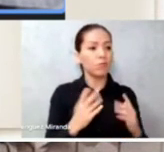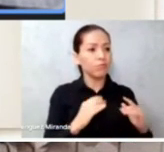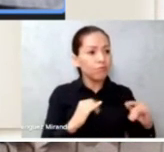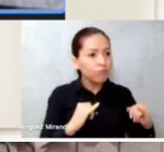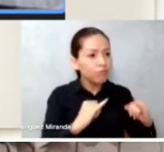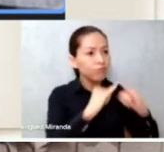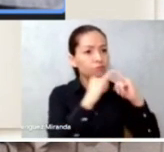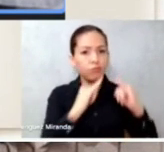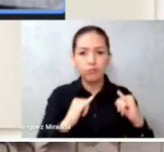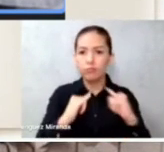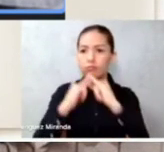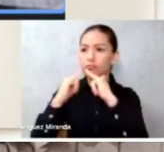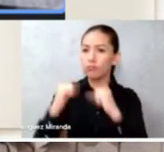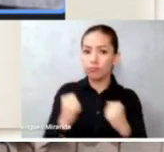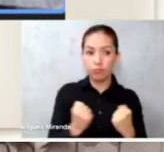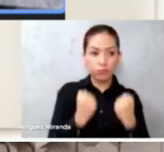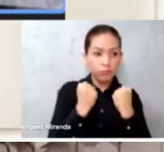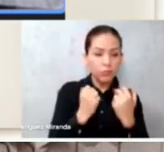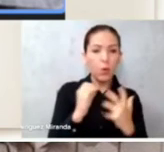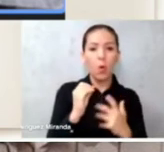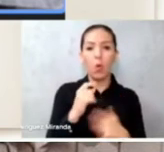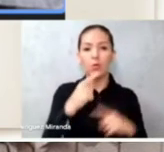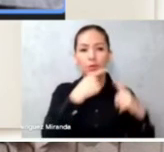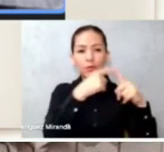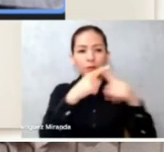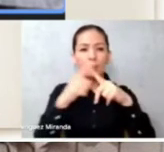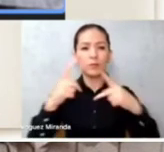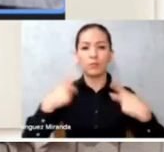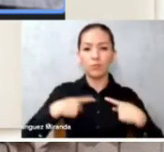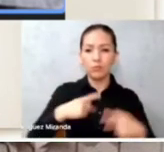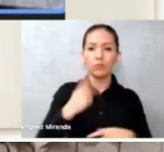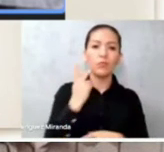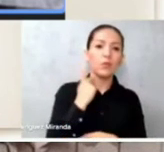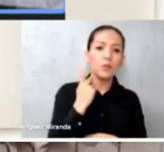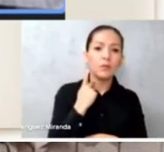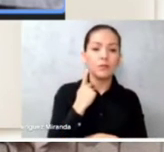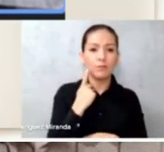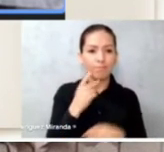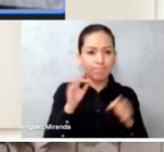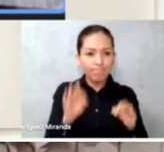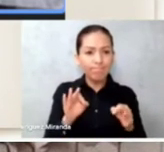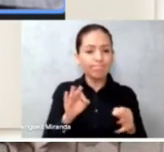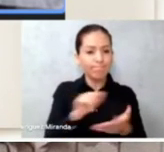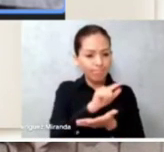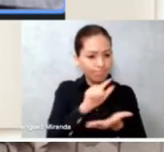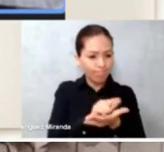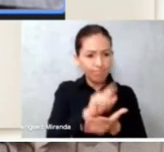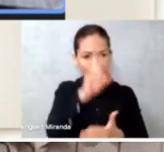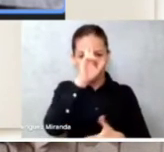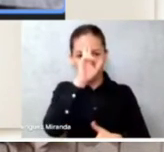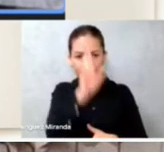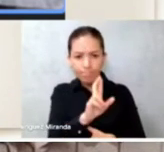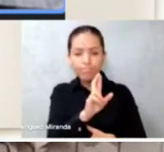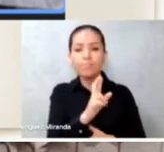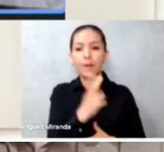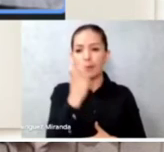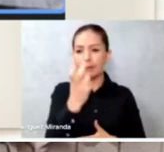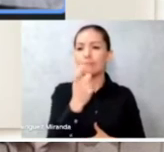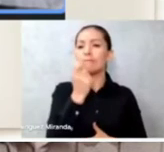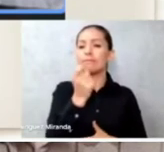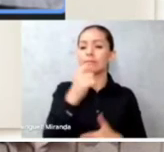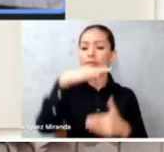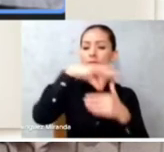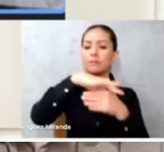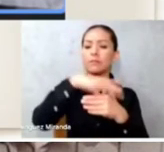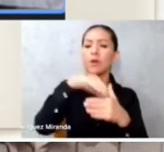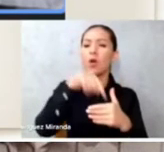sin actores políticos ajustados a las reglas del juego. Y la democracia se defiende